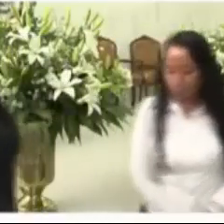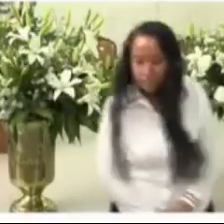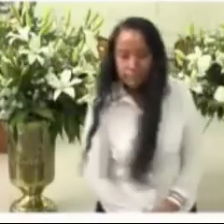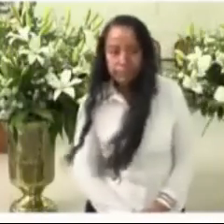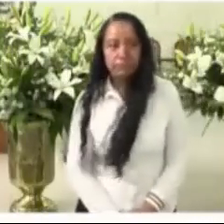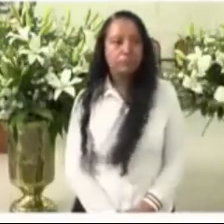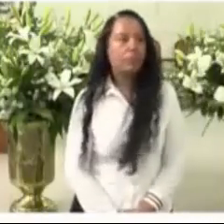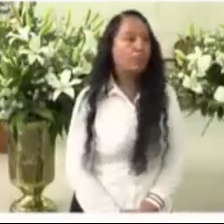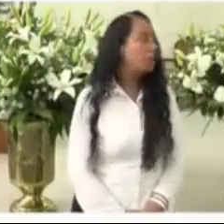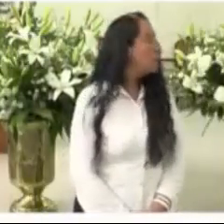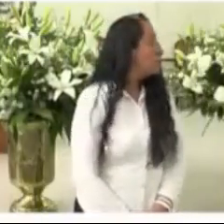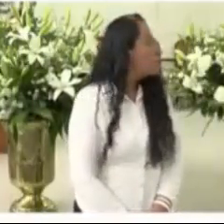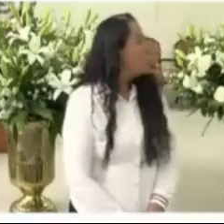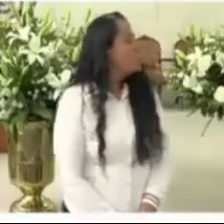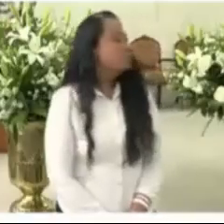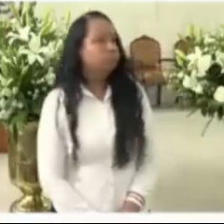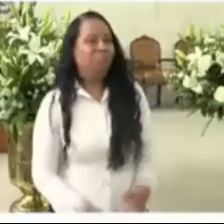Y es ahí